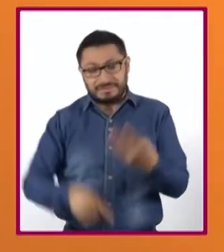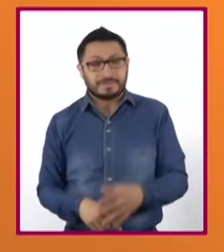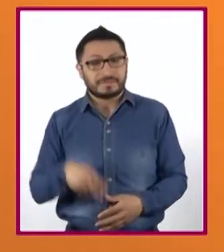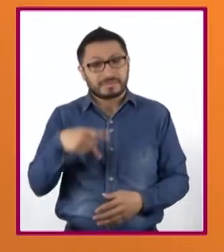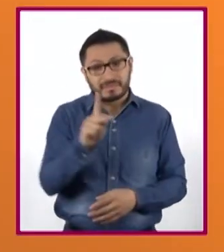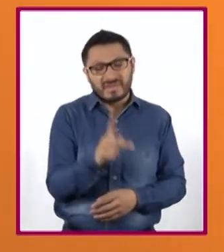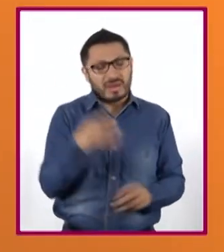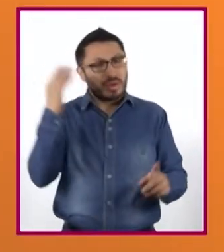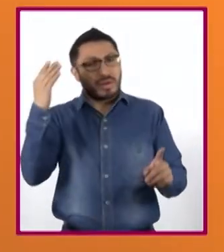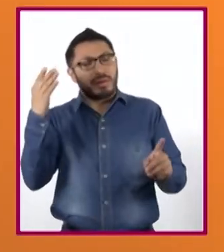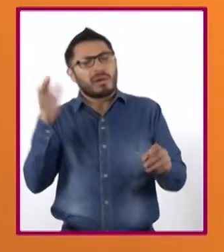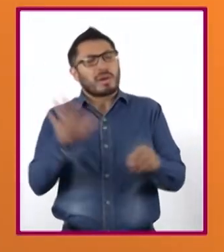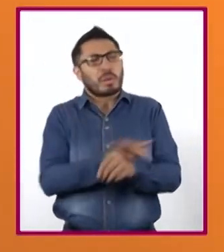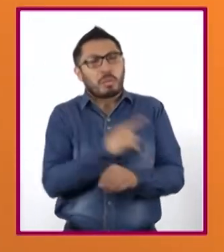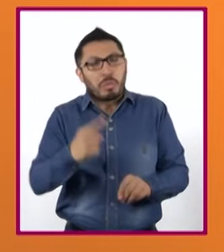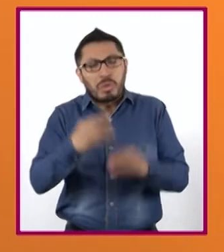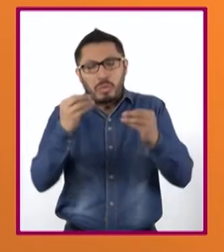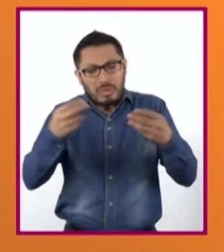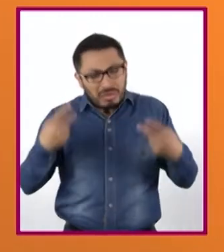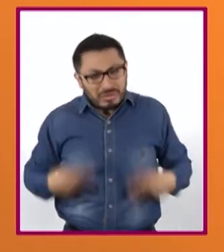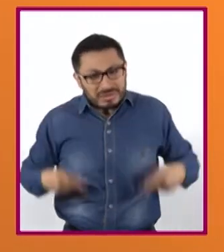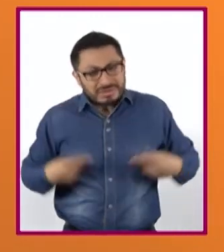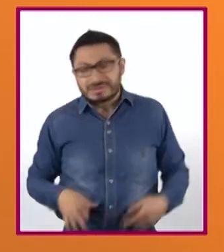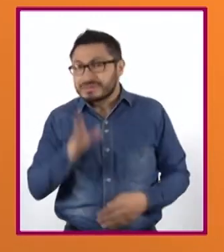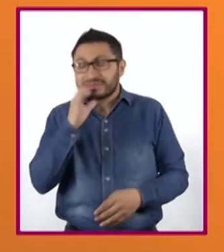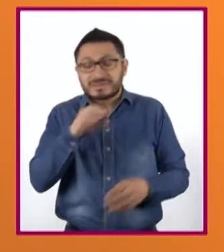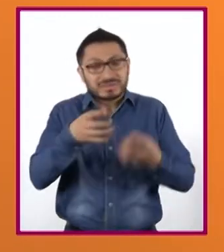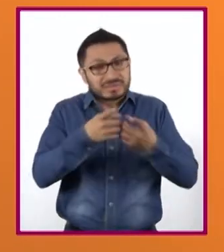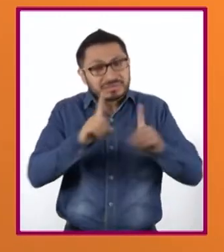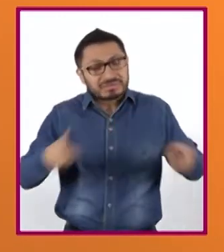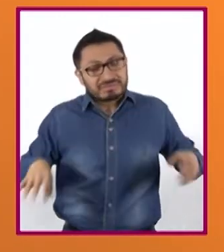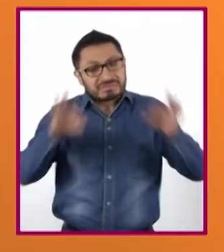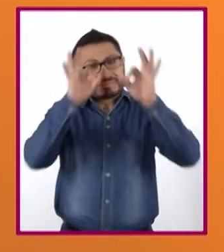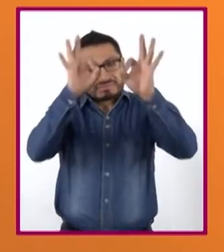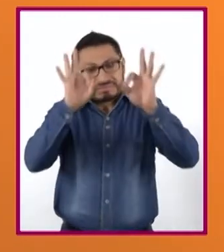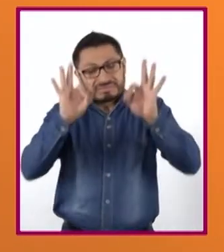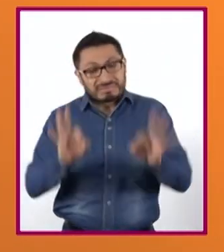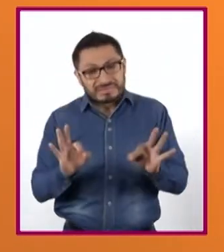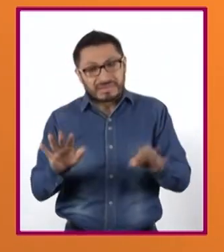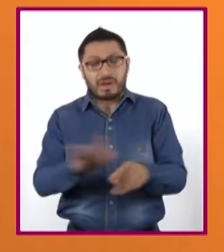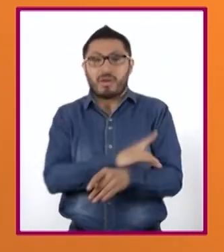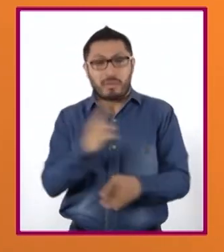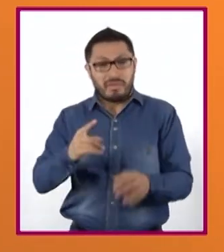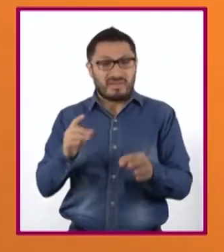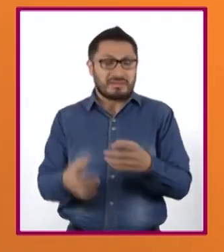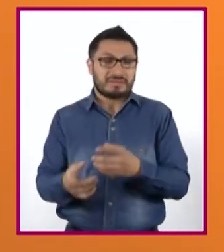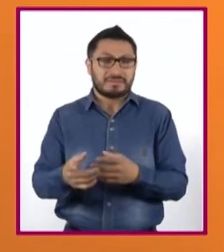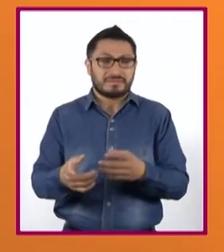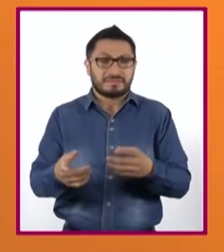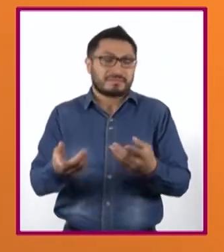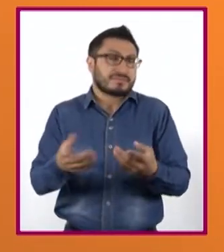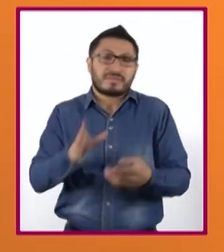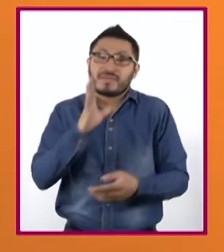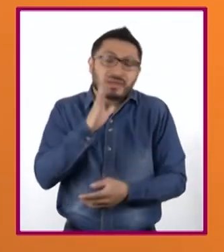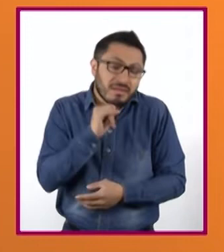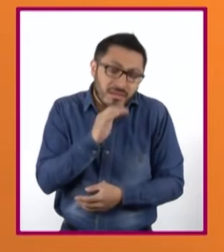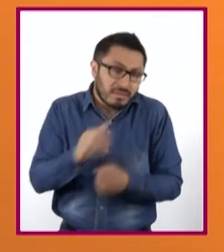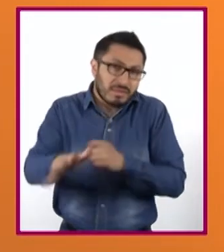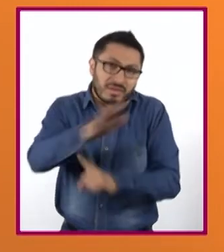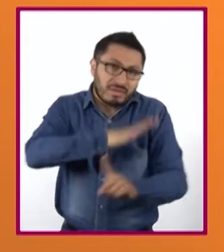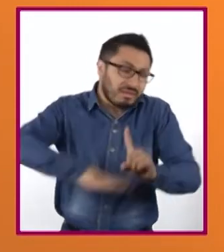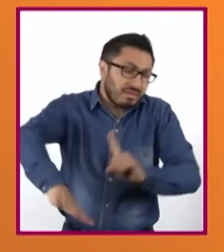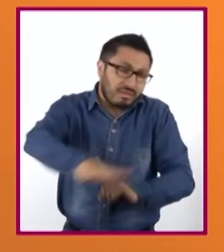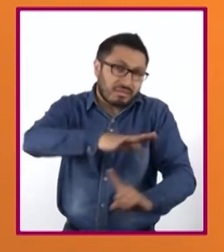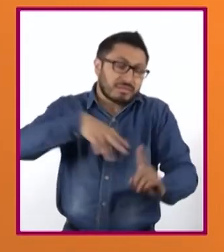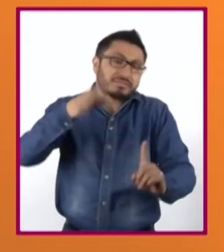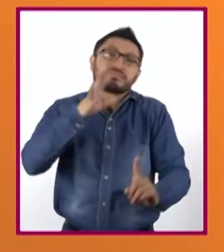no alcanzan dicho desarrollo está en que no tenían las condiciones para hacerlo, y eso no dependía solamente de ellas, pues como